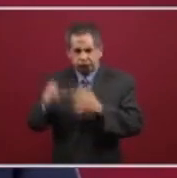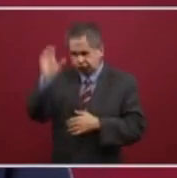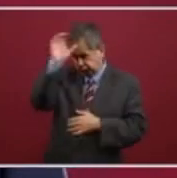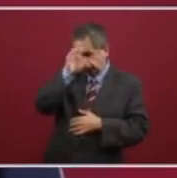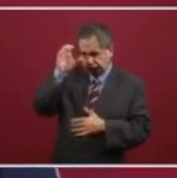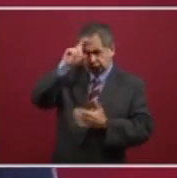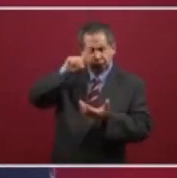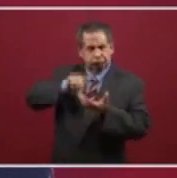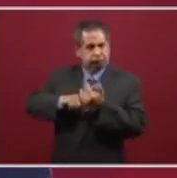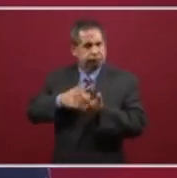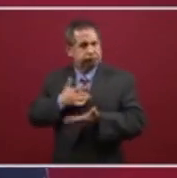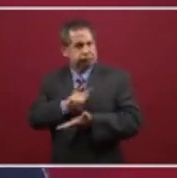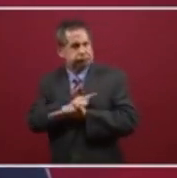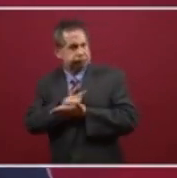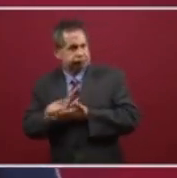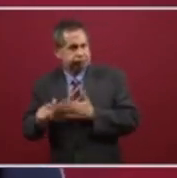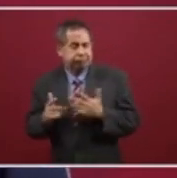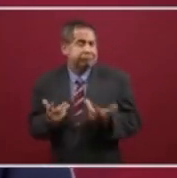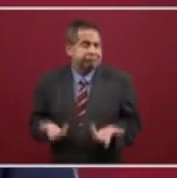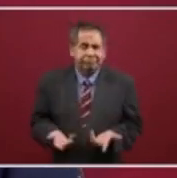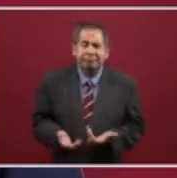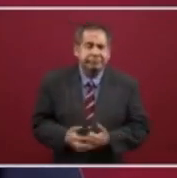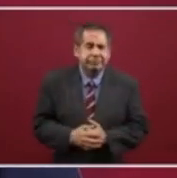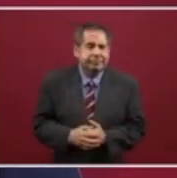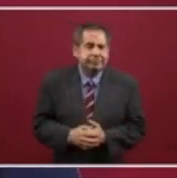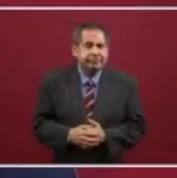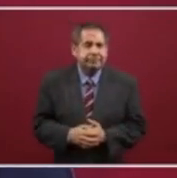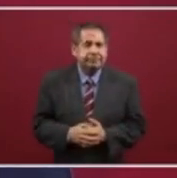tranquila, no